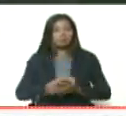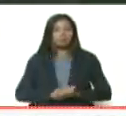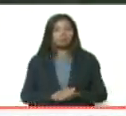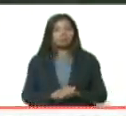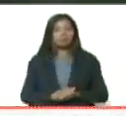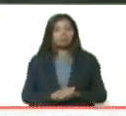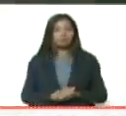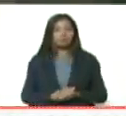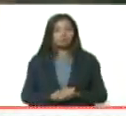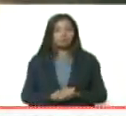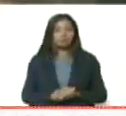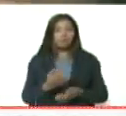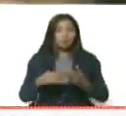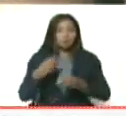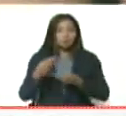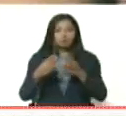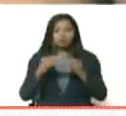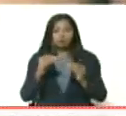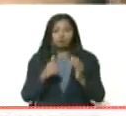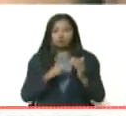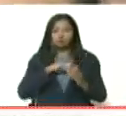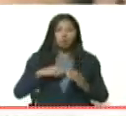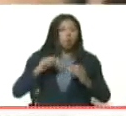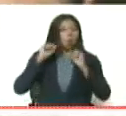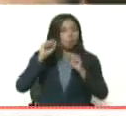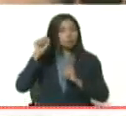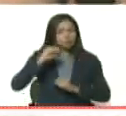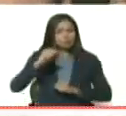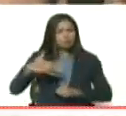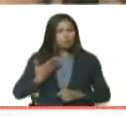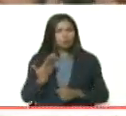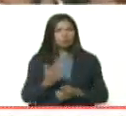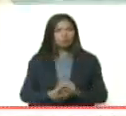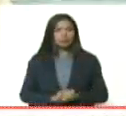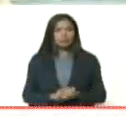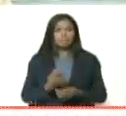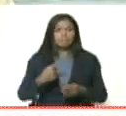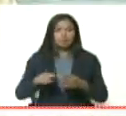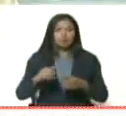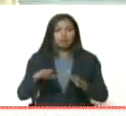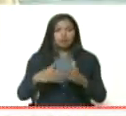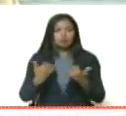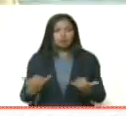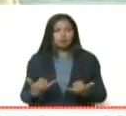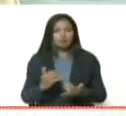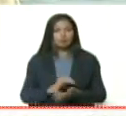Vamos a hacer todo y lo vamos a lograr. Pero por ahora,